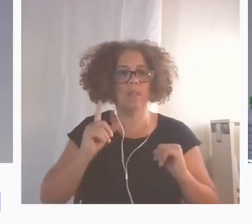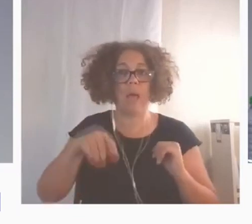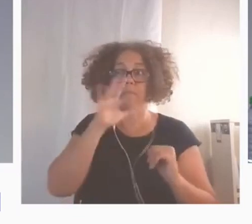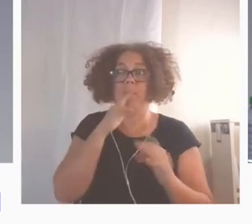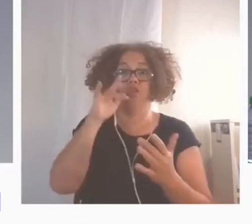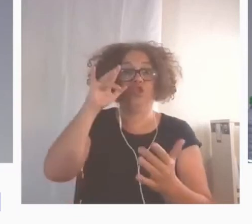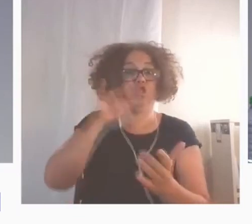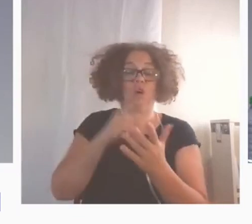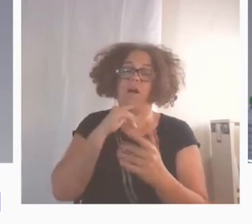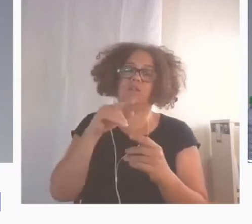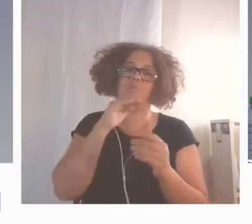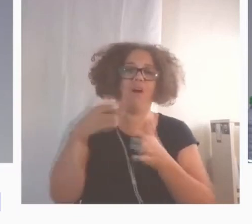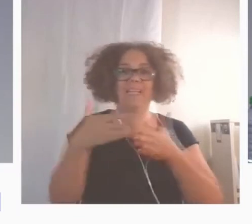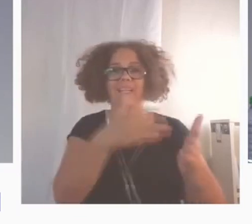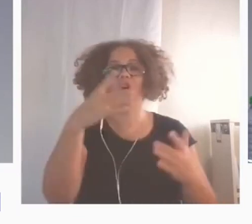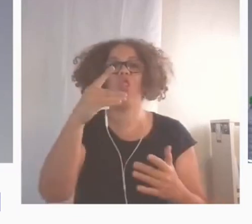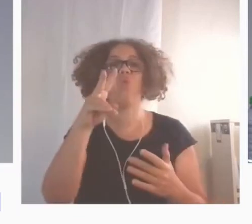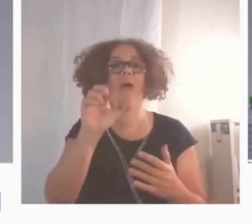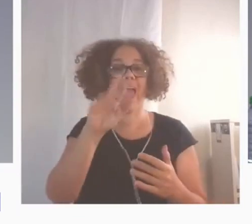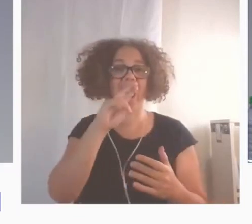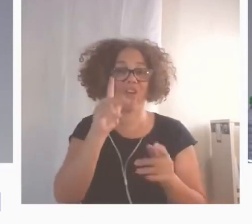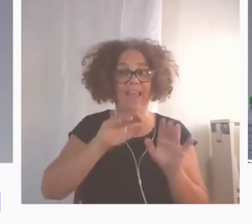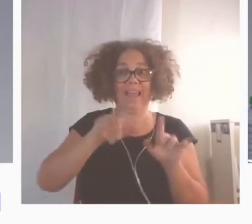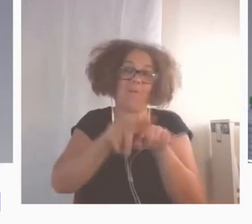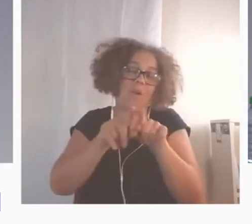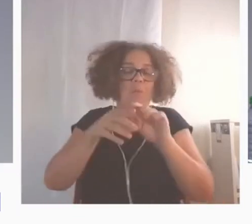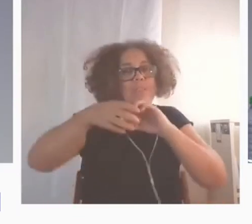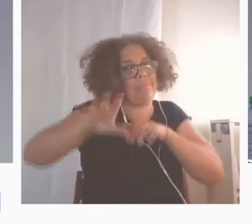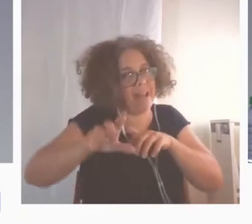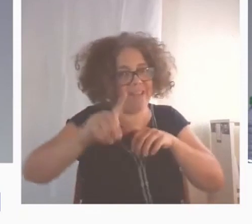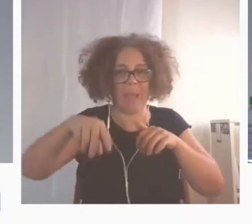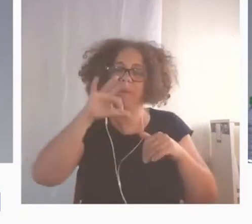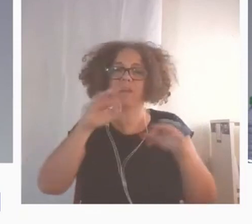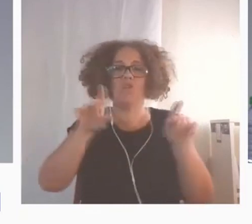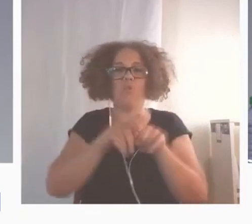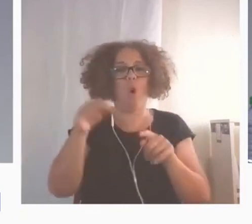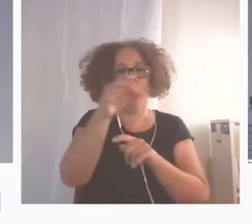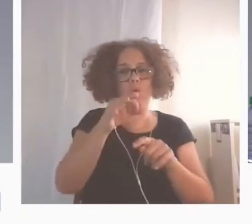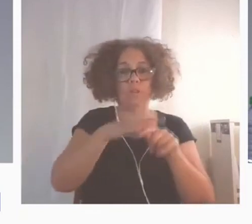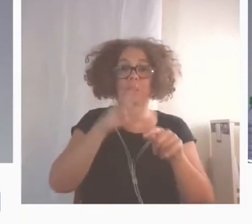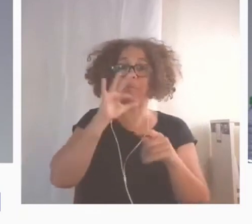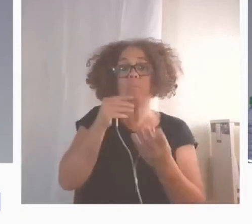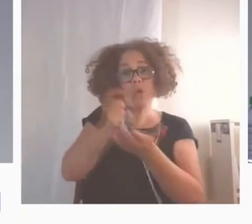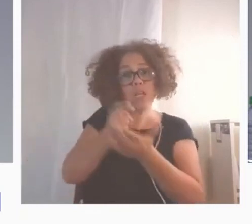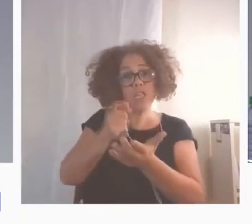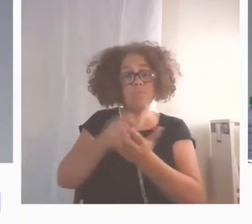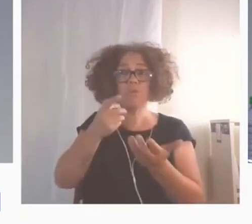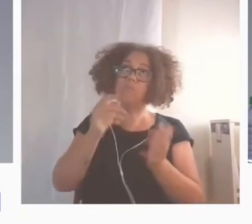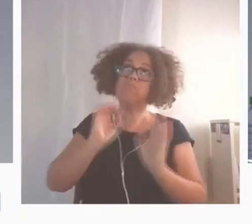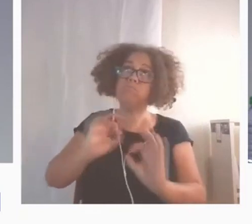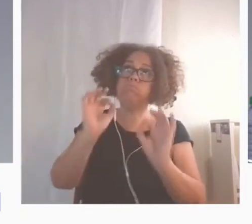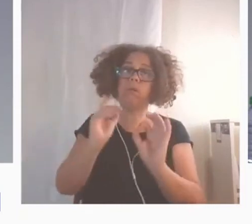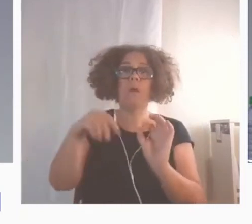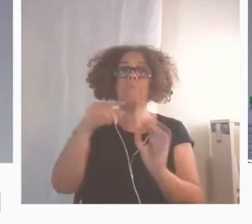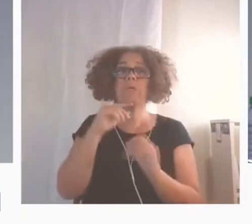temos o Rio Douro que nos separa e tudo isso é um desafio para nós como município. Um município que tem